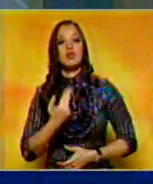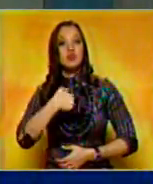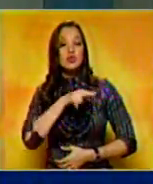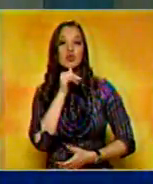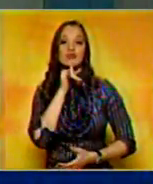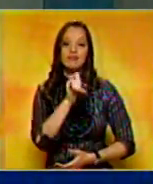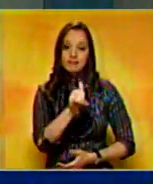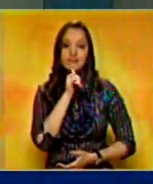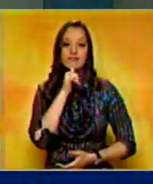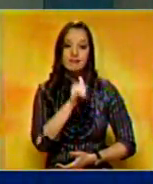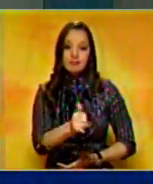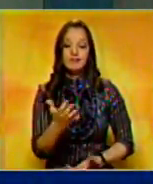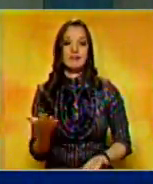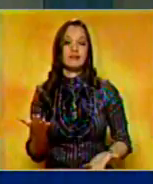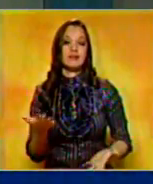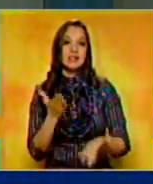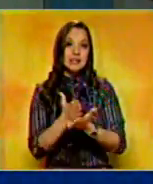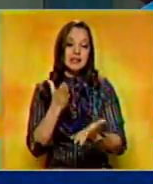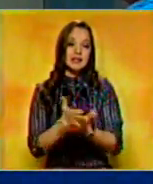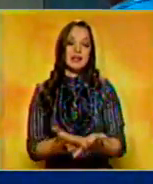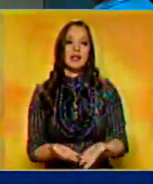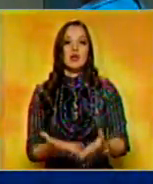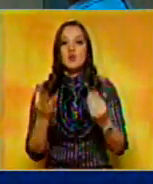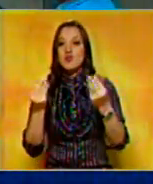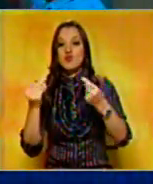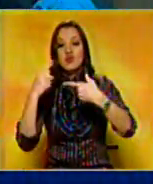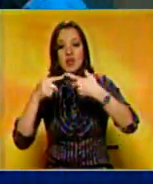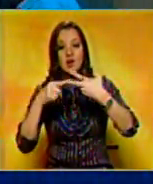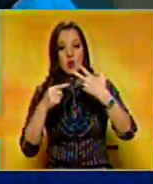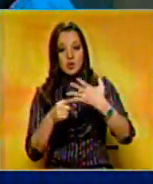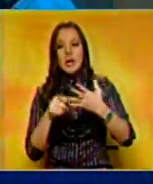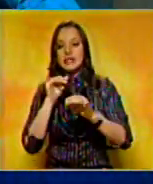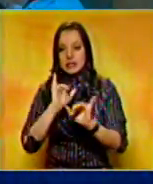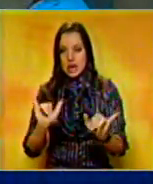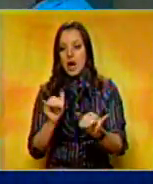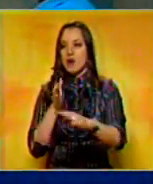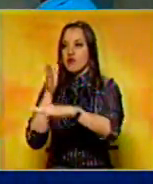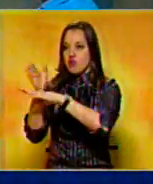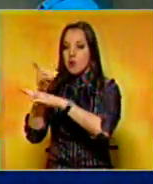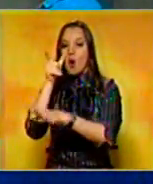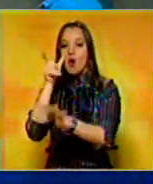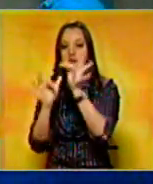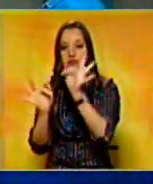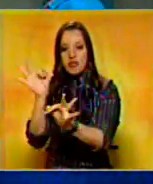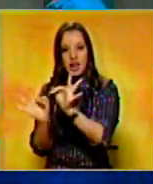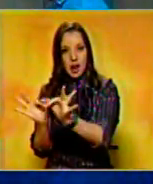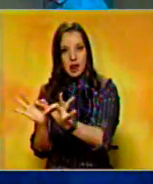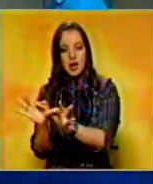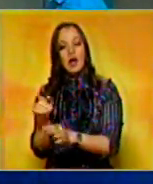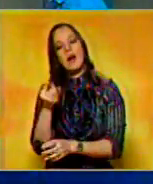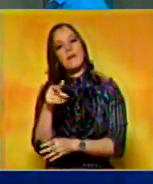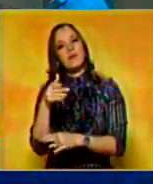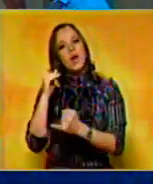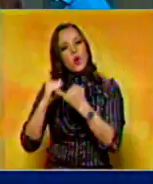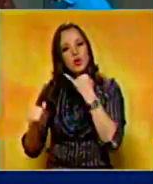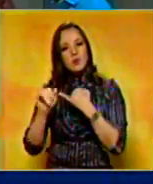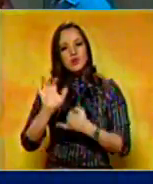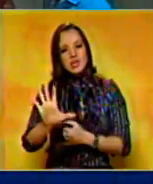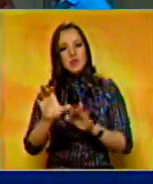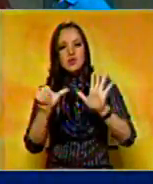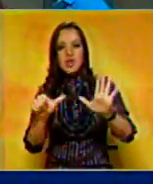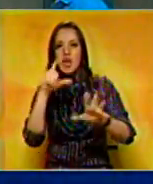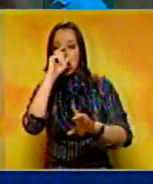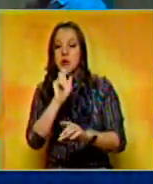reiteradamente, gran cantidad de casos ya están en la fiscalía en los últimos 5 o 6 años y en los cuales